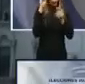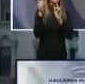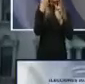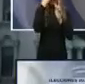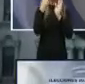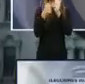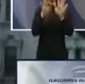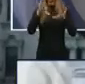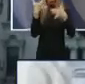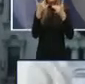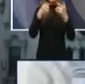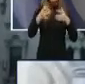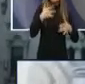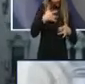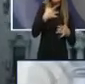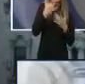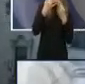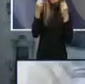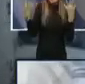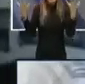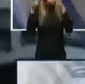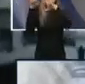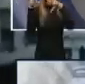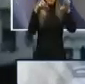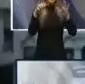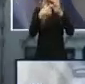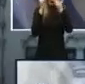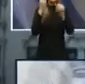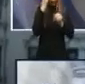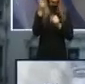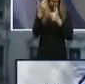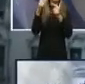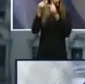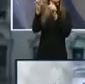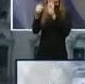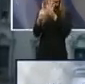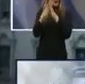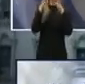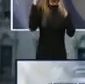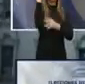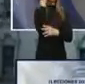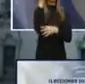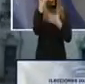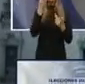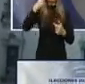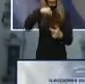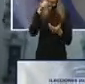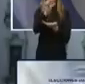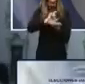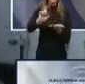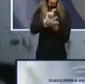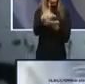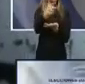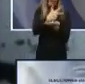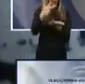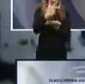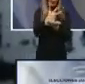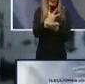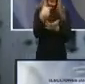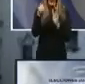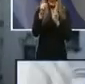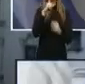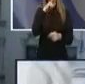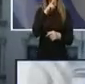que se empieza a registrar en este sector importante de nuestra ciudad, la ciudad capital, en el obelisco. Carla,